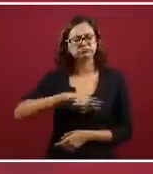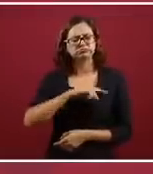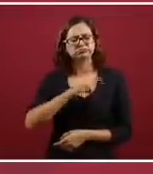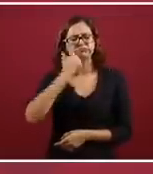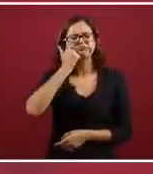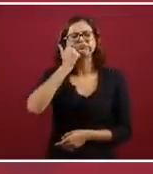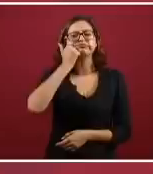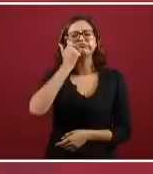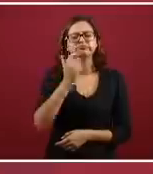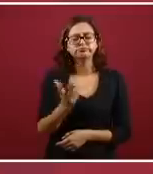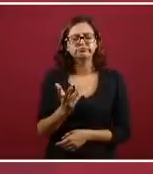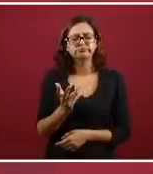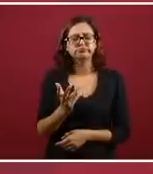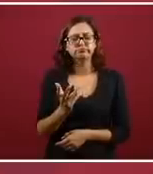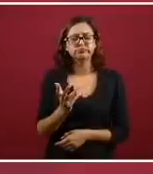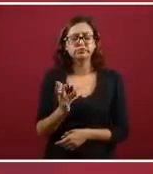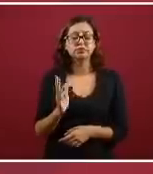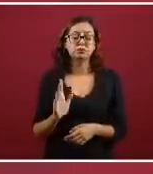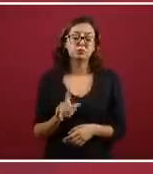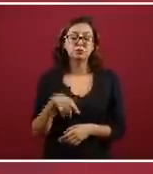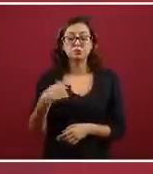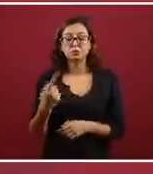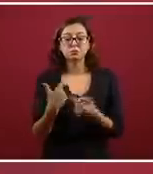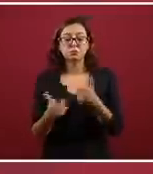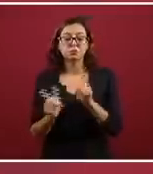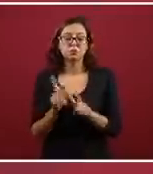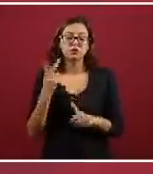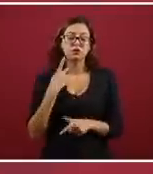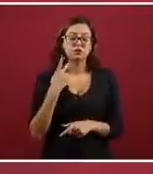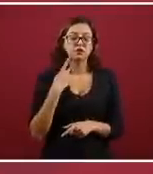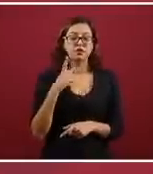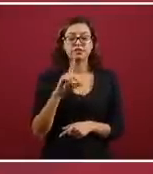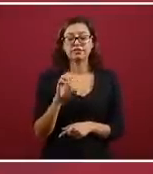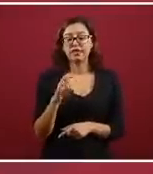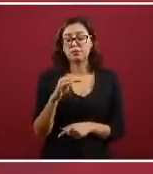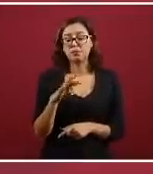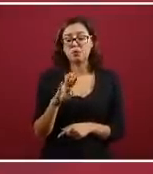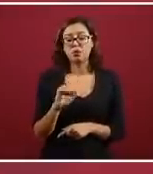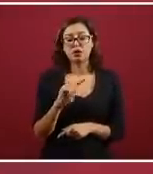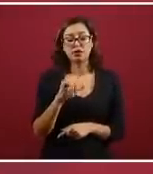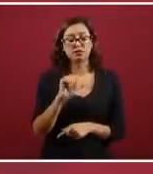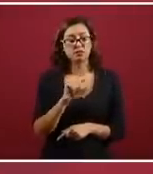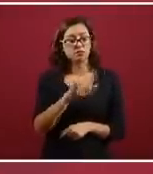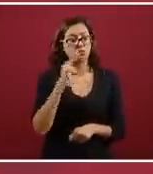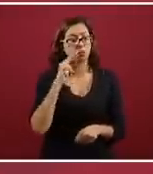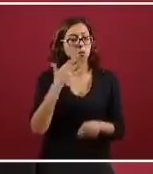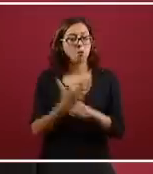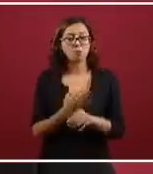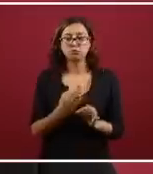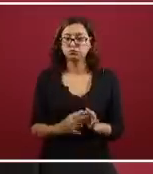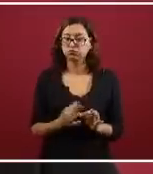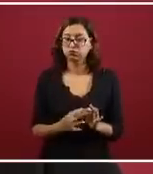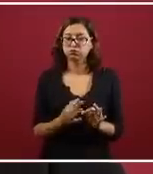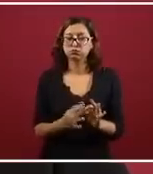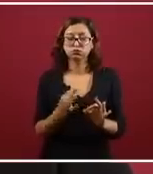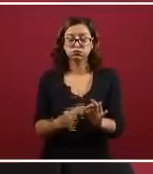Y en el caso del Partido Demócrata, que han sido muy responsables,